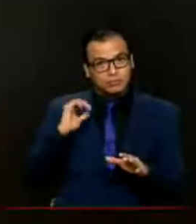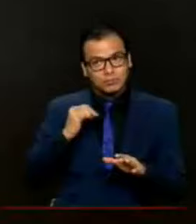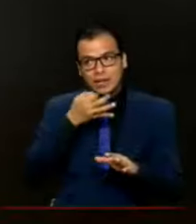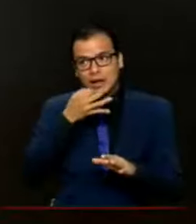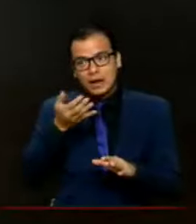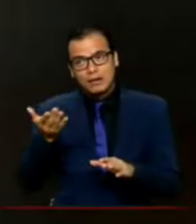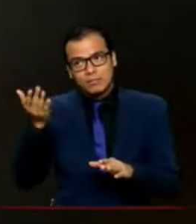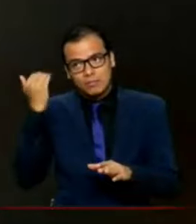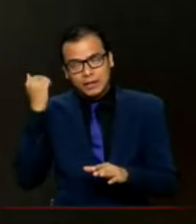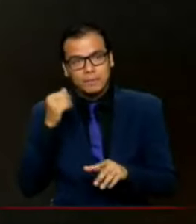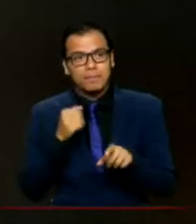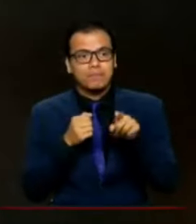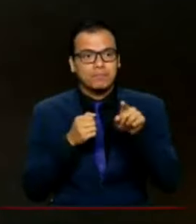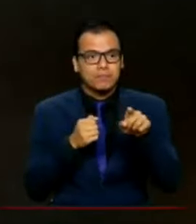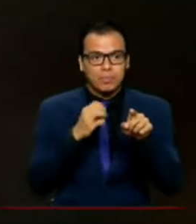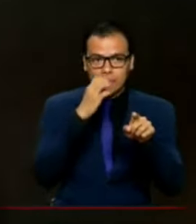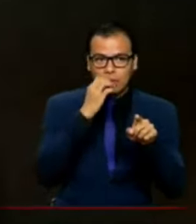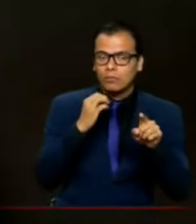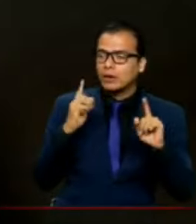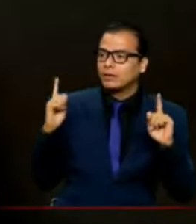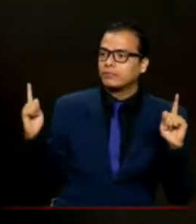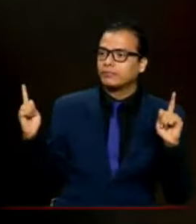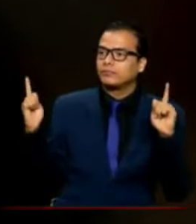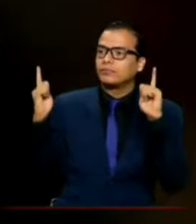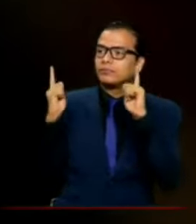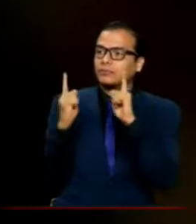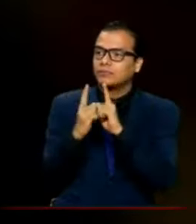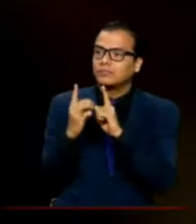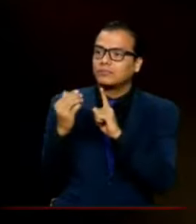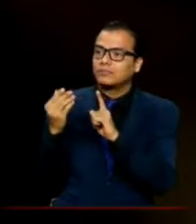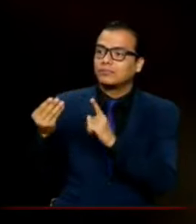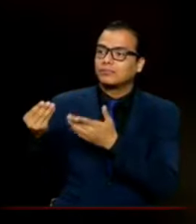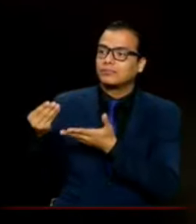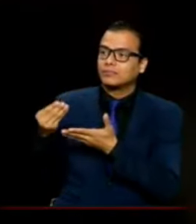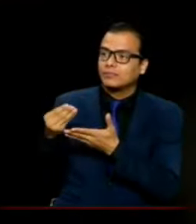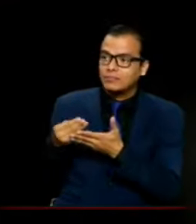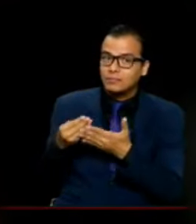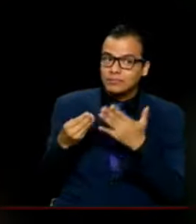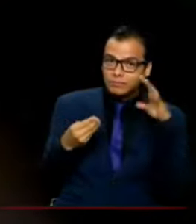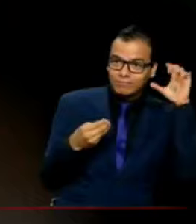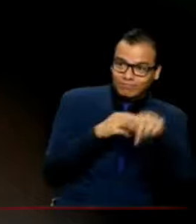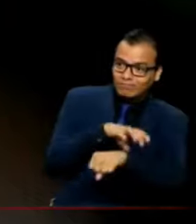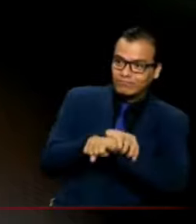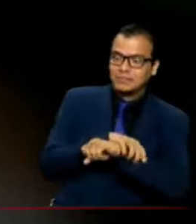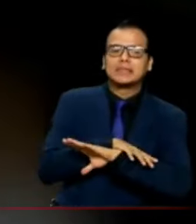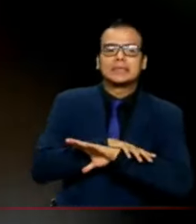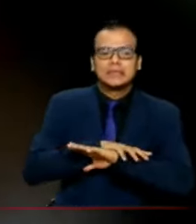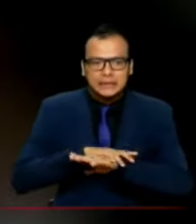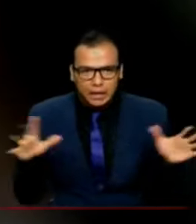graves cargos, negó su culpabilidad y fue remitido a un centro de internamiento temporal mientras